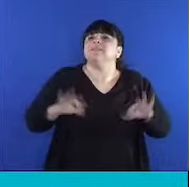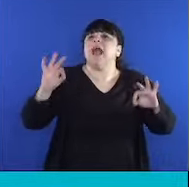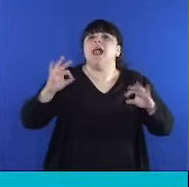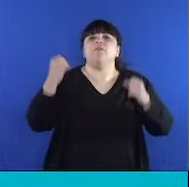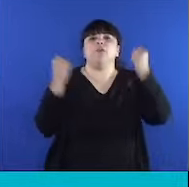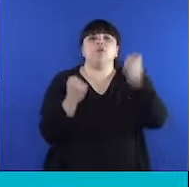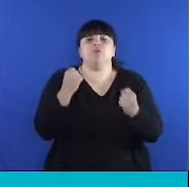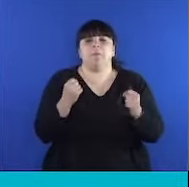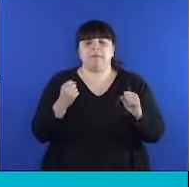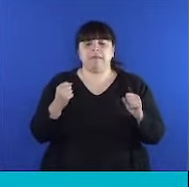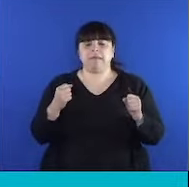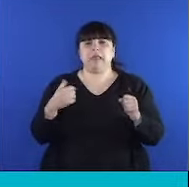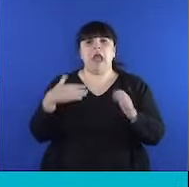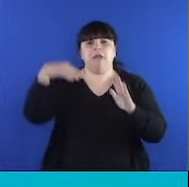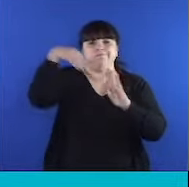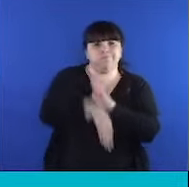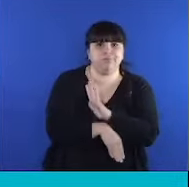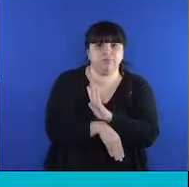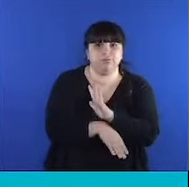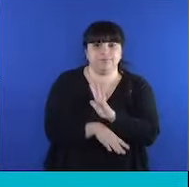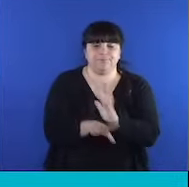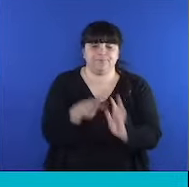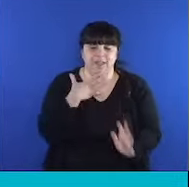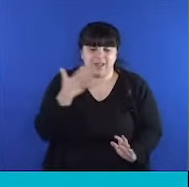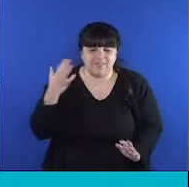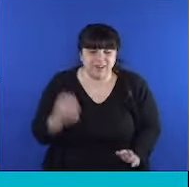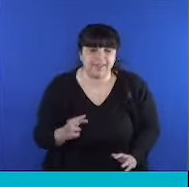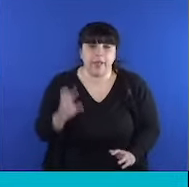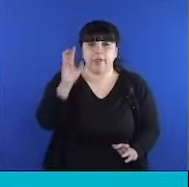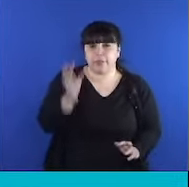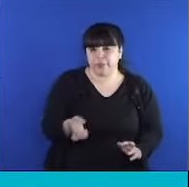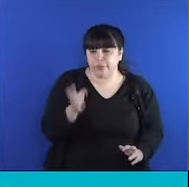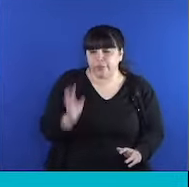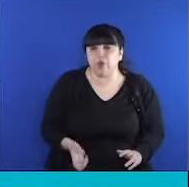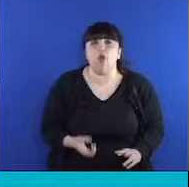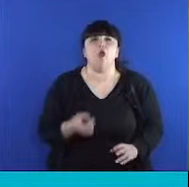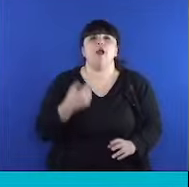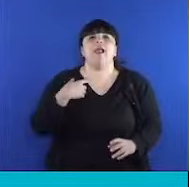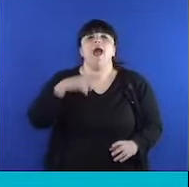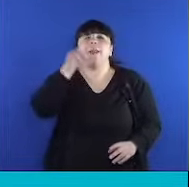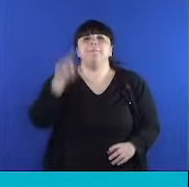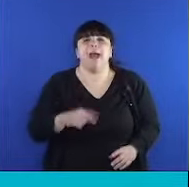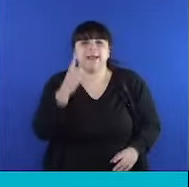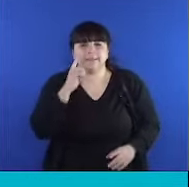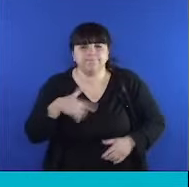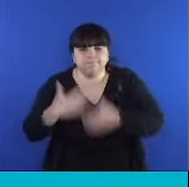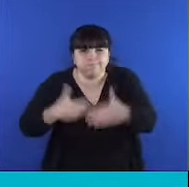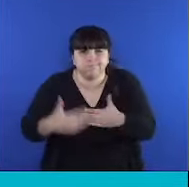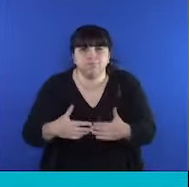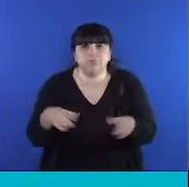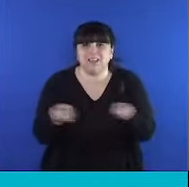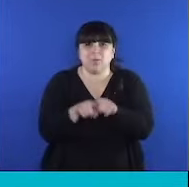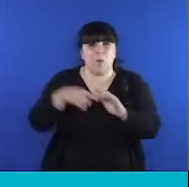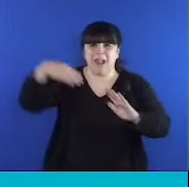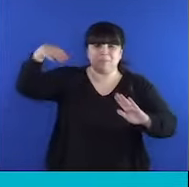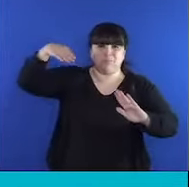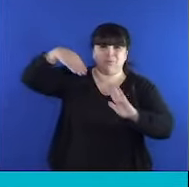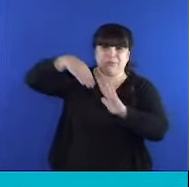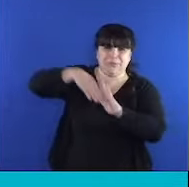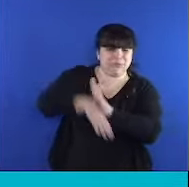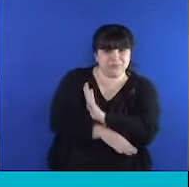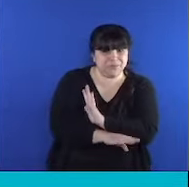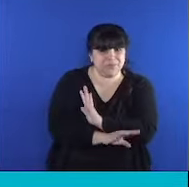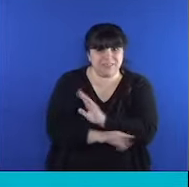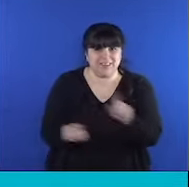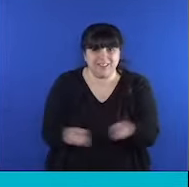económica. Pero la verdad es que el dólar, el riesgo país, el indicador que tomemos sigue en caída libre. La